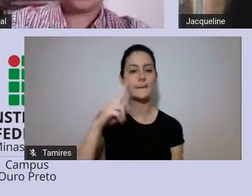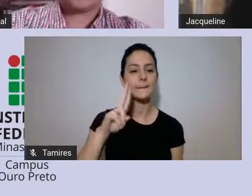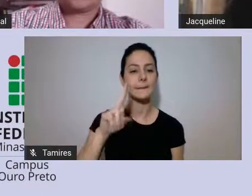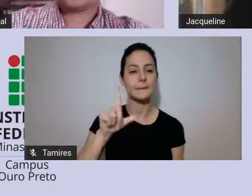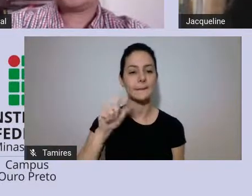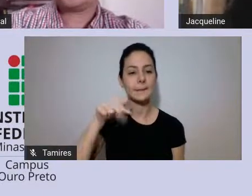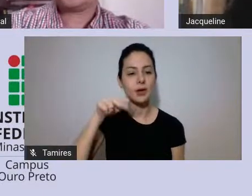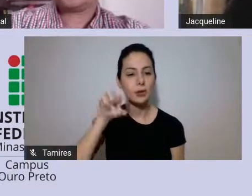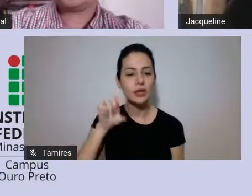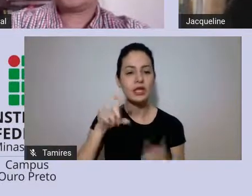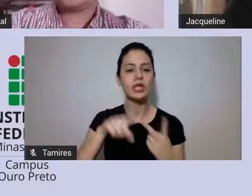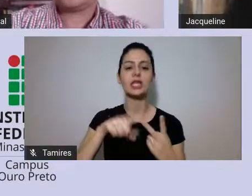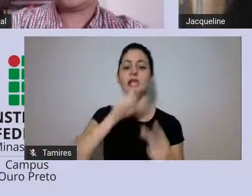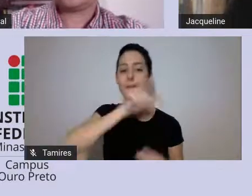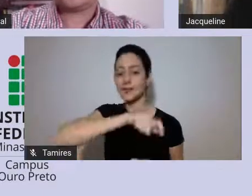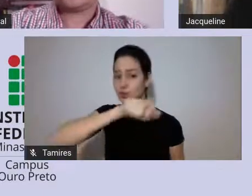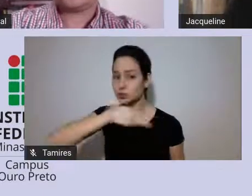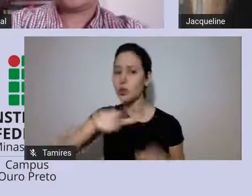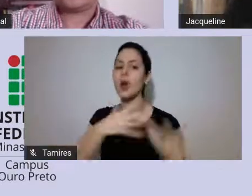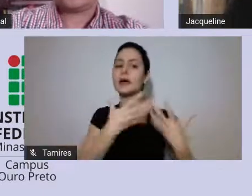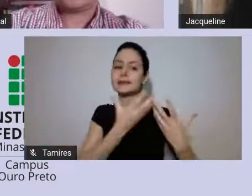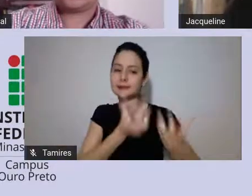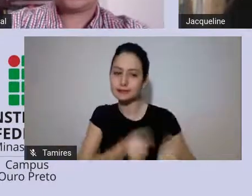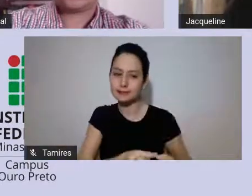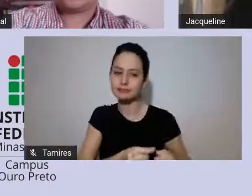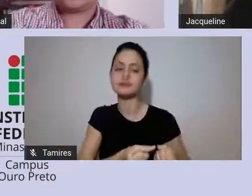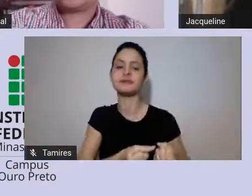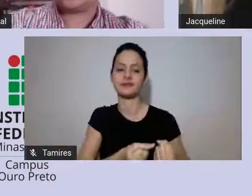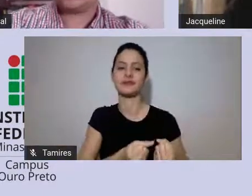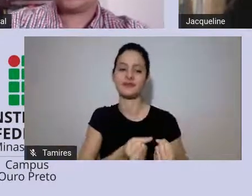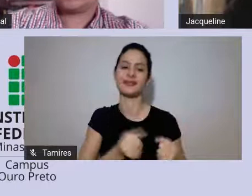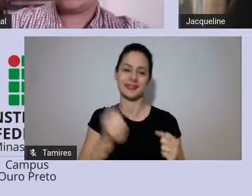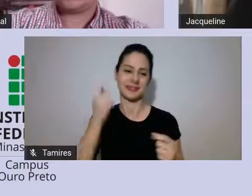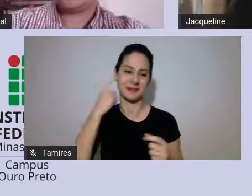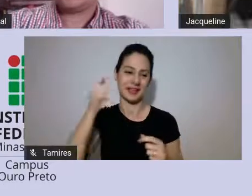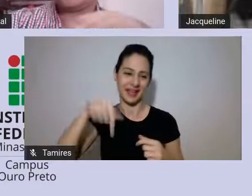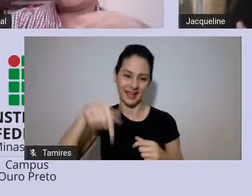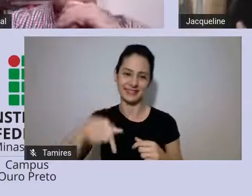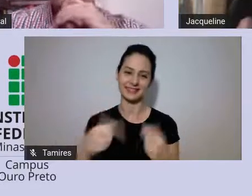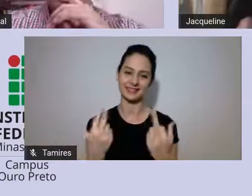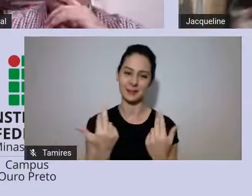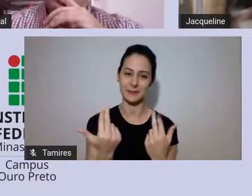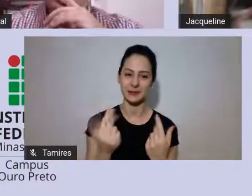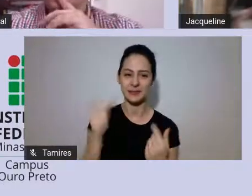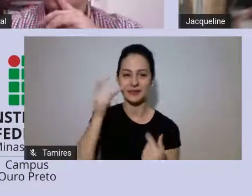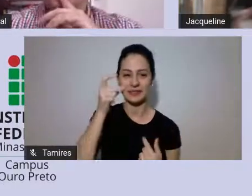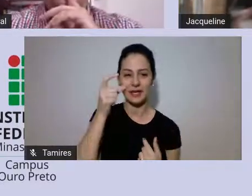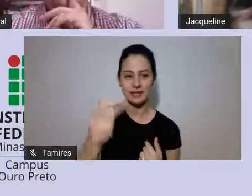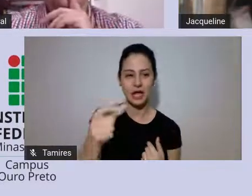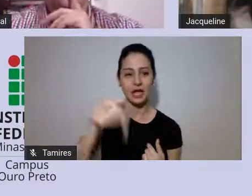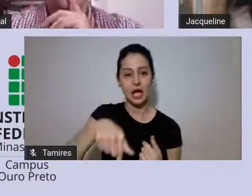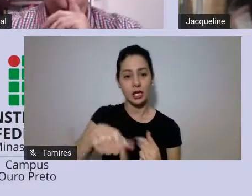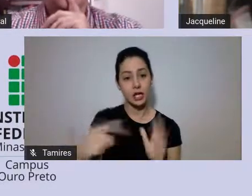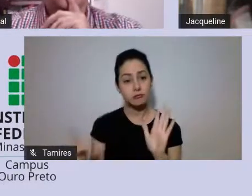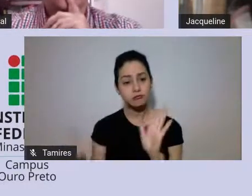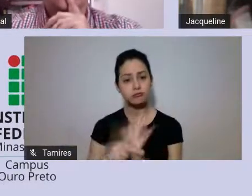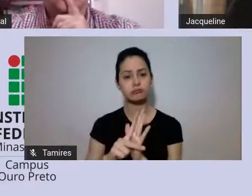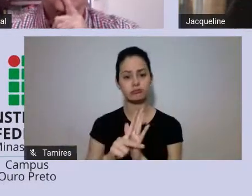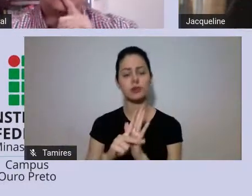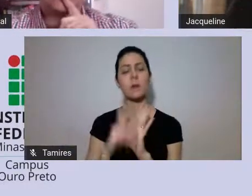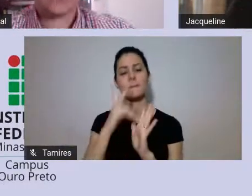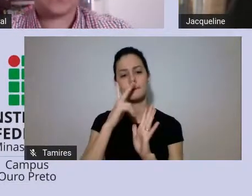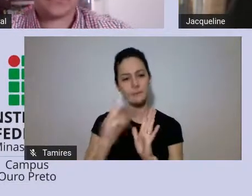desde las propias personas. Creo que acá también hay algo interesante que es que el patrimonio pueda ser